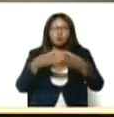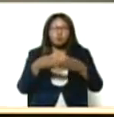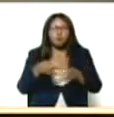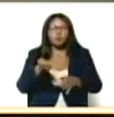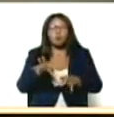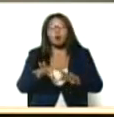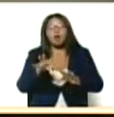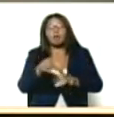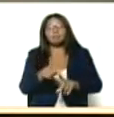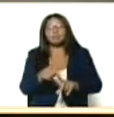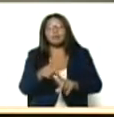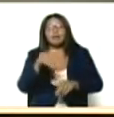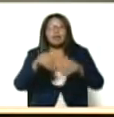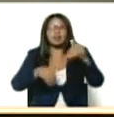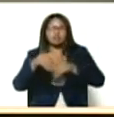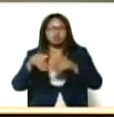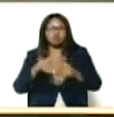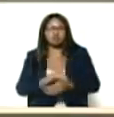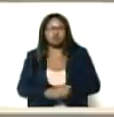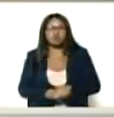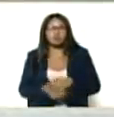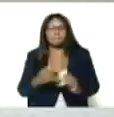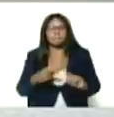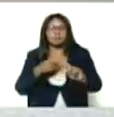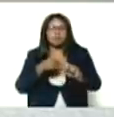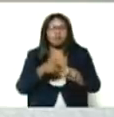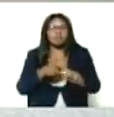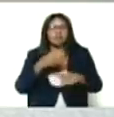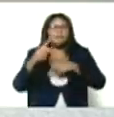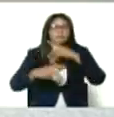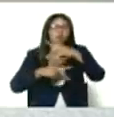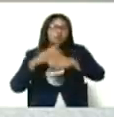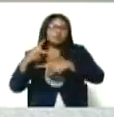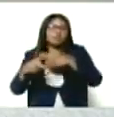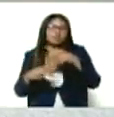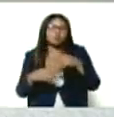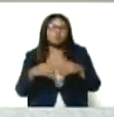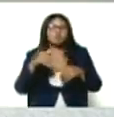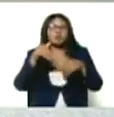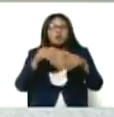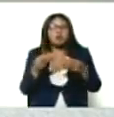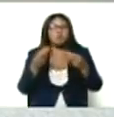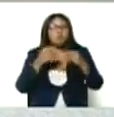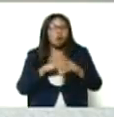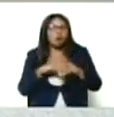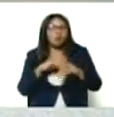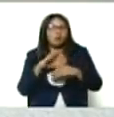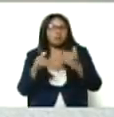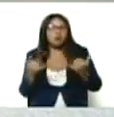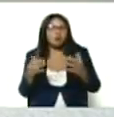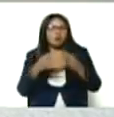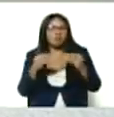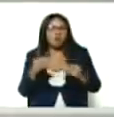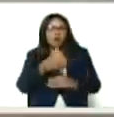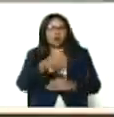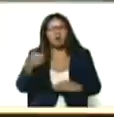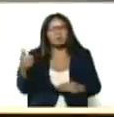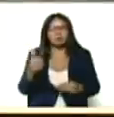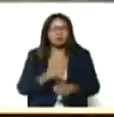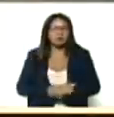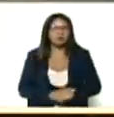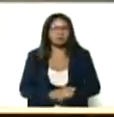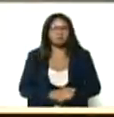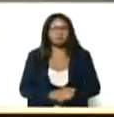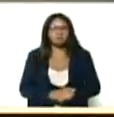electoral interna que regirá el proceso de consulta y designación de todos los candidatos y